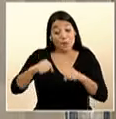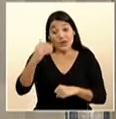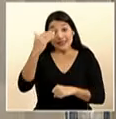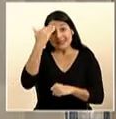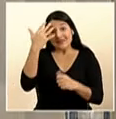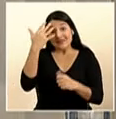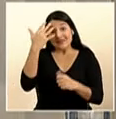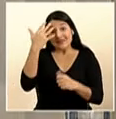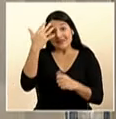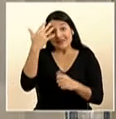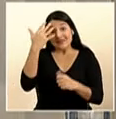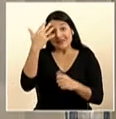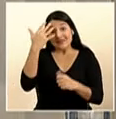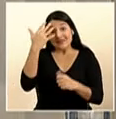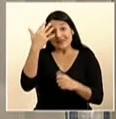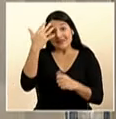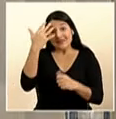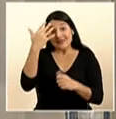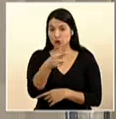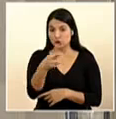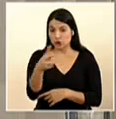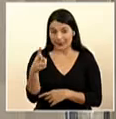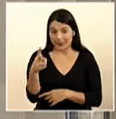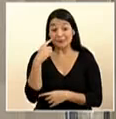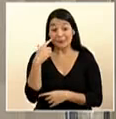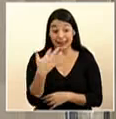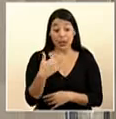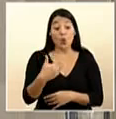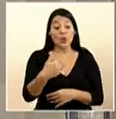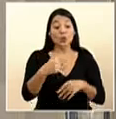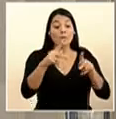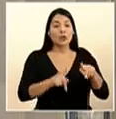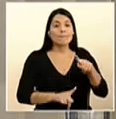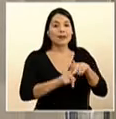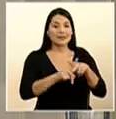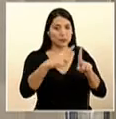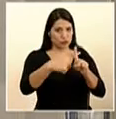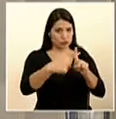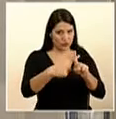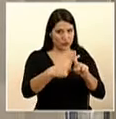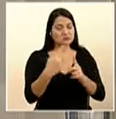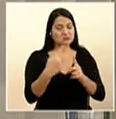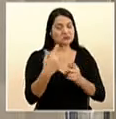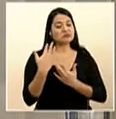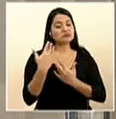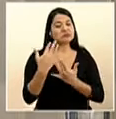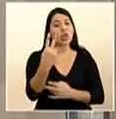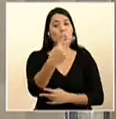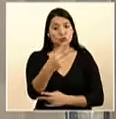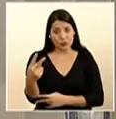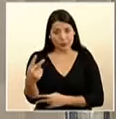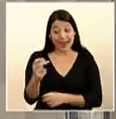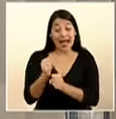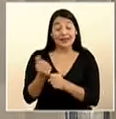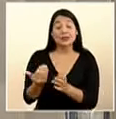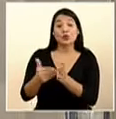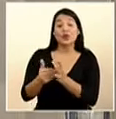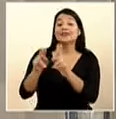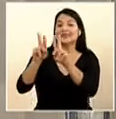lo menos dos semanas para que la persona una vez infectadas se le hagan las pruebas para saber si está o no sin el virus